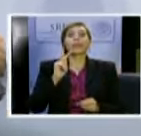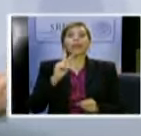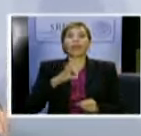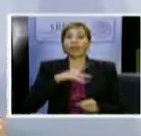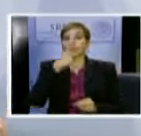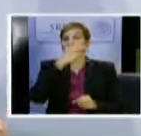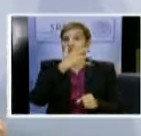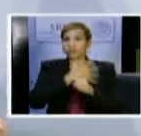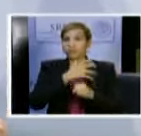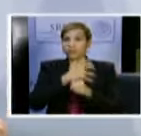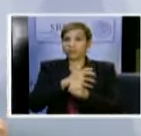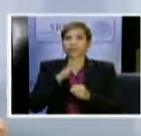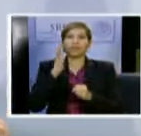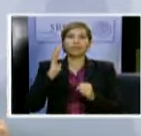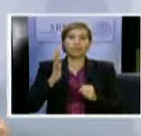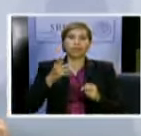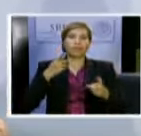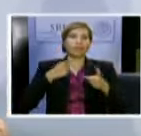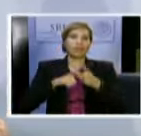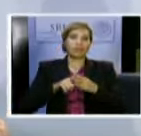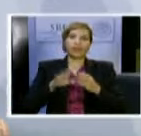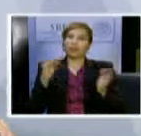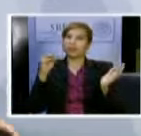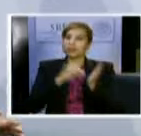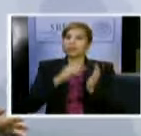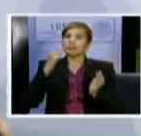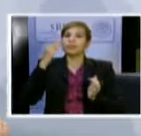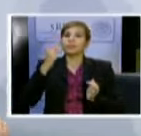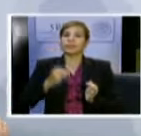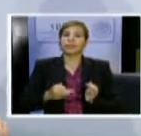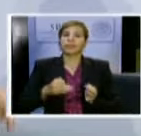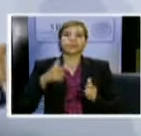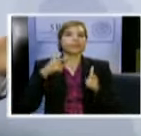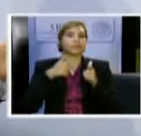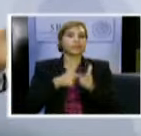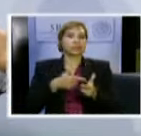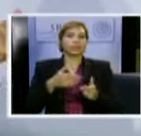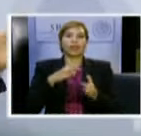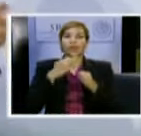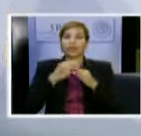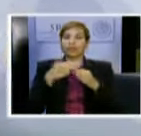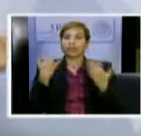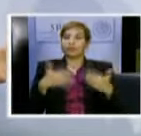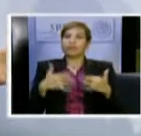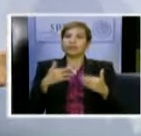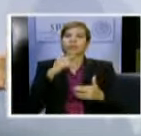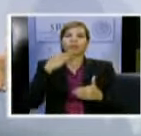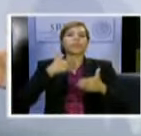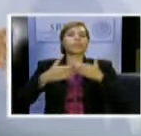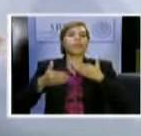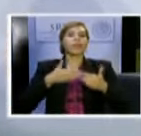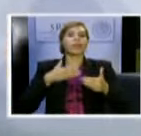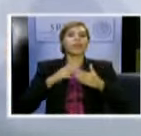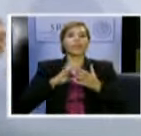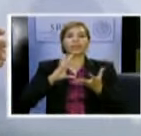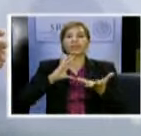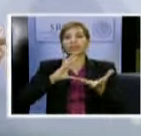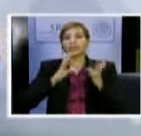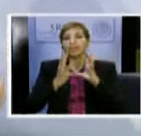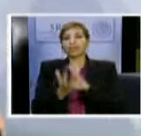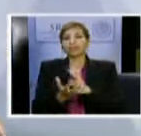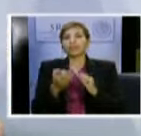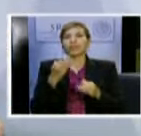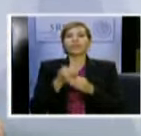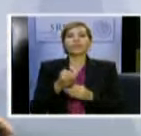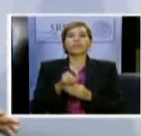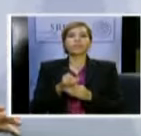en Estados Unidos ya es algo que se acepta de manera permanente. Hemos llegado al grado tal de sofisticación que en este propósito